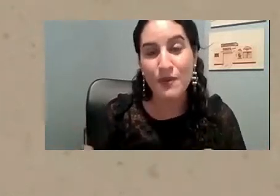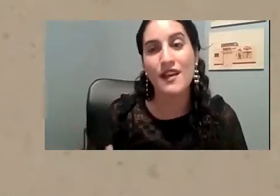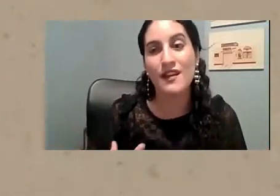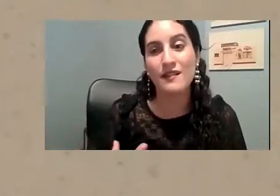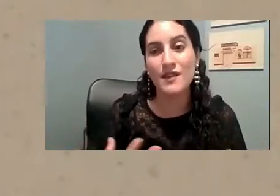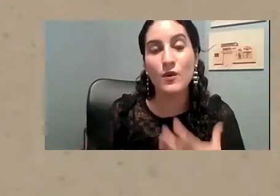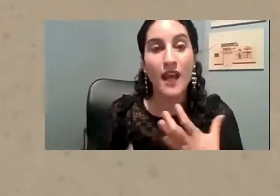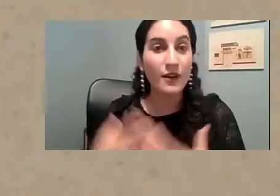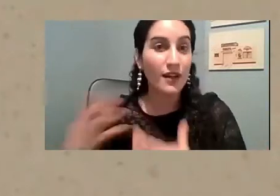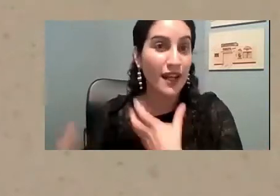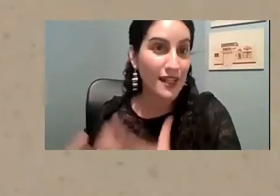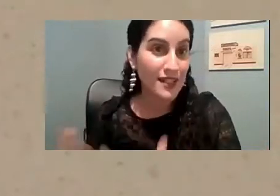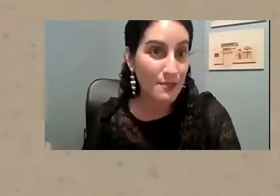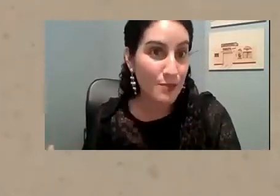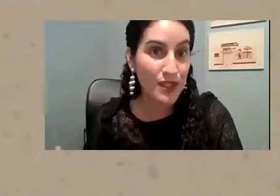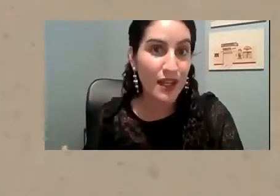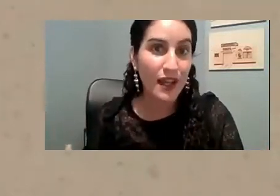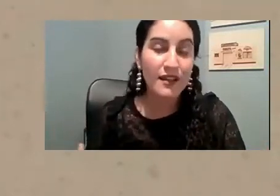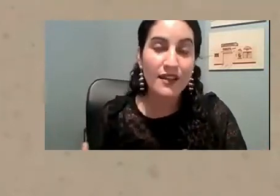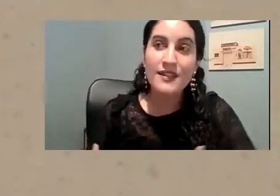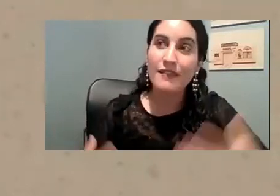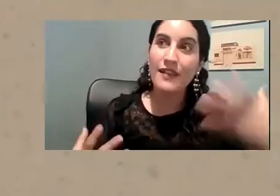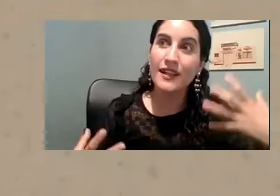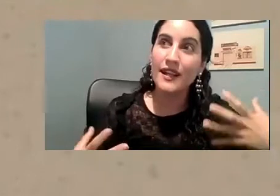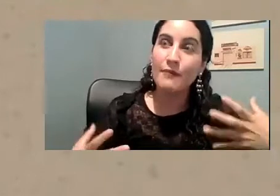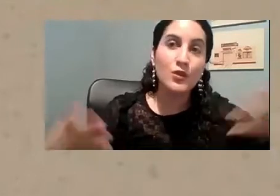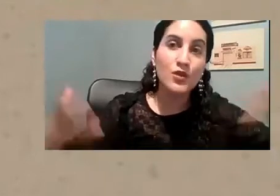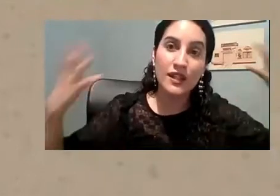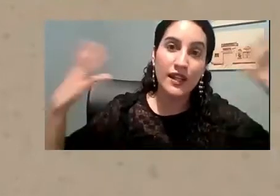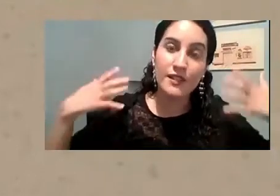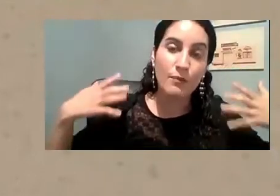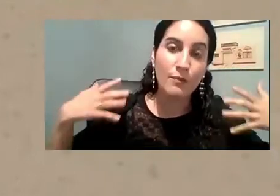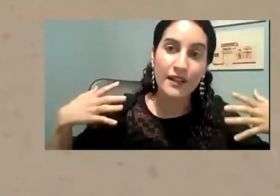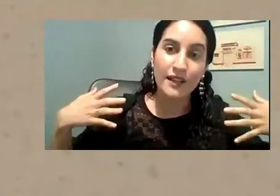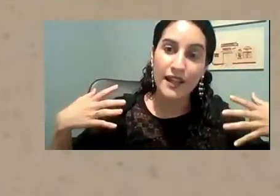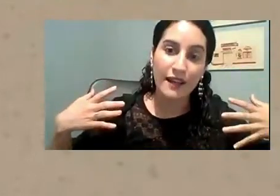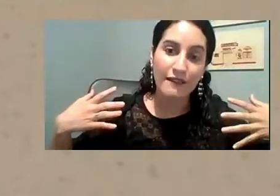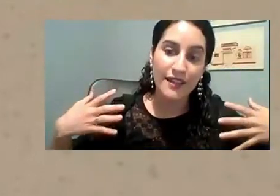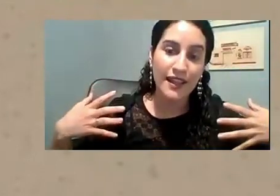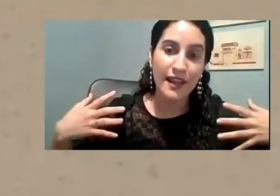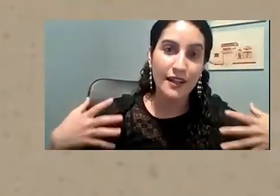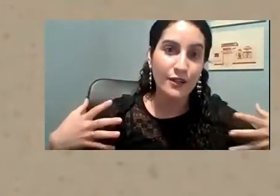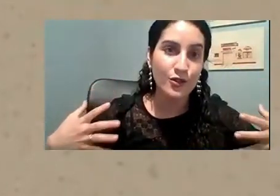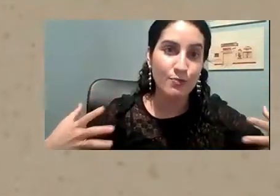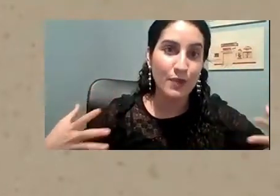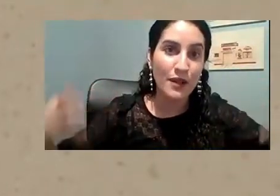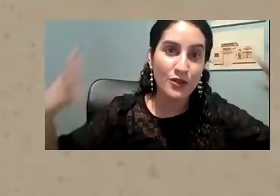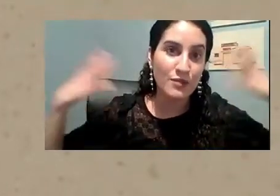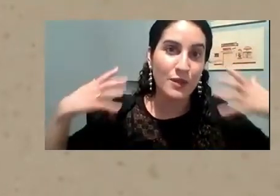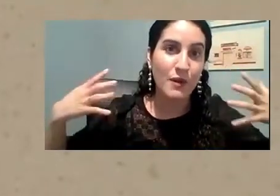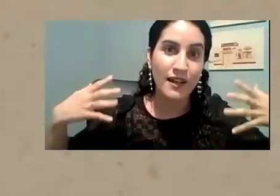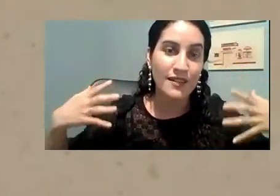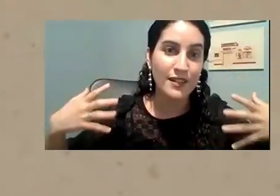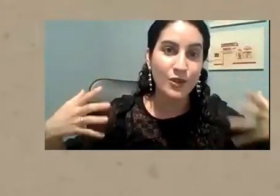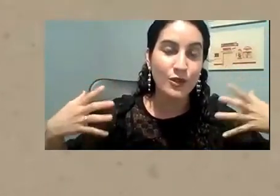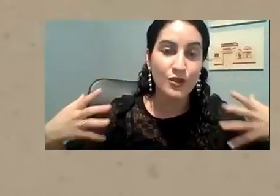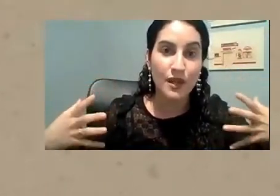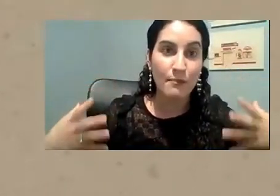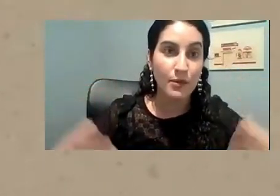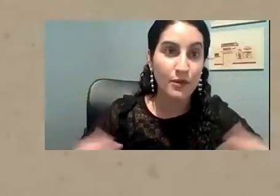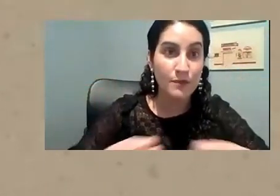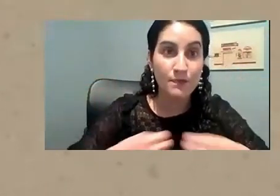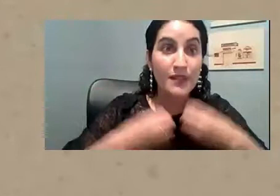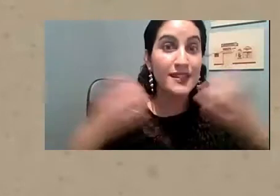se puede vincular con la clase de música, saber que la música ha sido parte de la vida de los peruanos y peruanas de todos